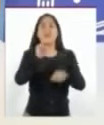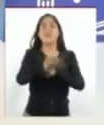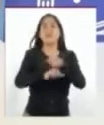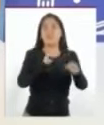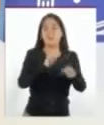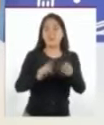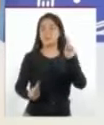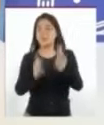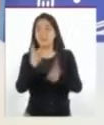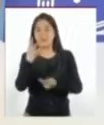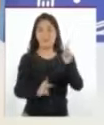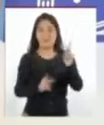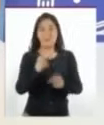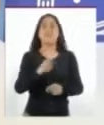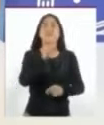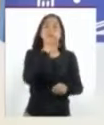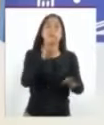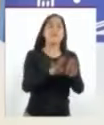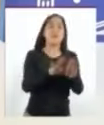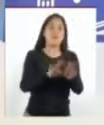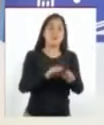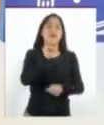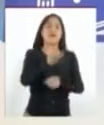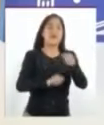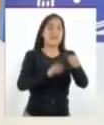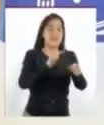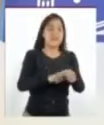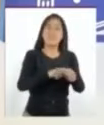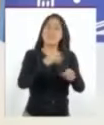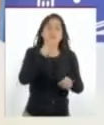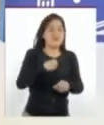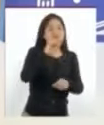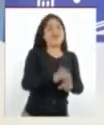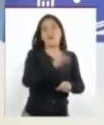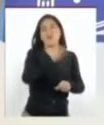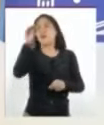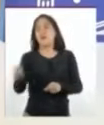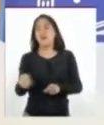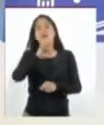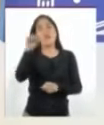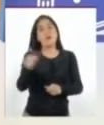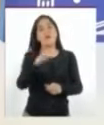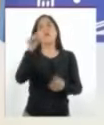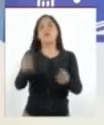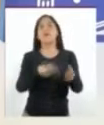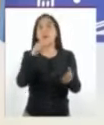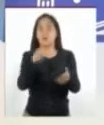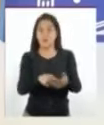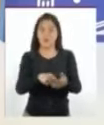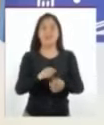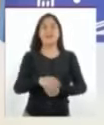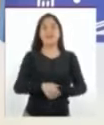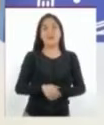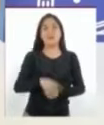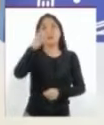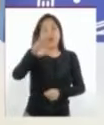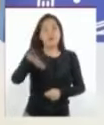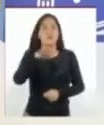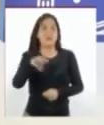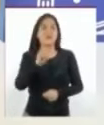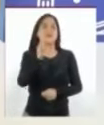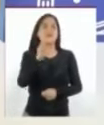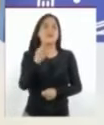especies vegetales y obligado a los animales a trasladarse de un continente a otro en